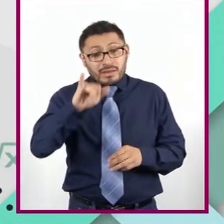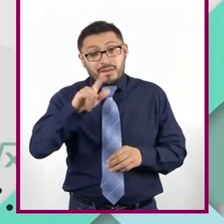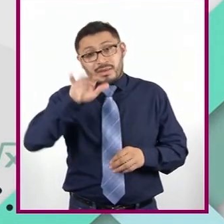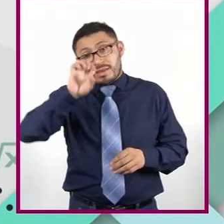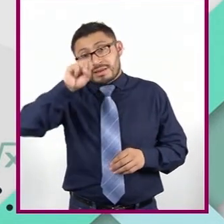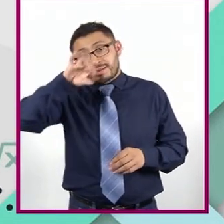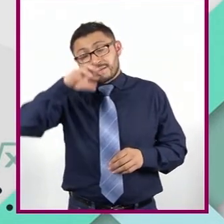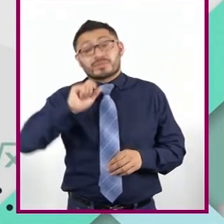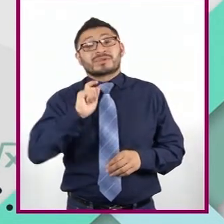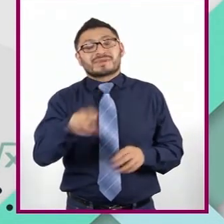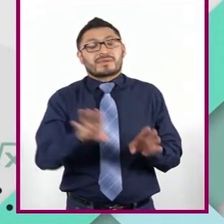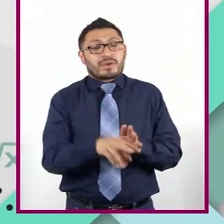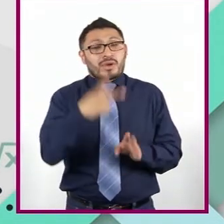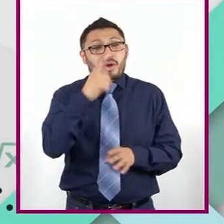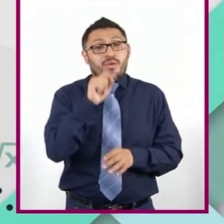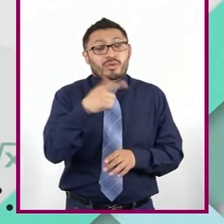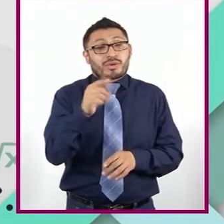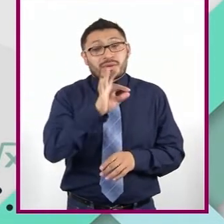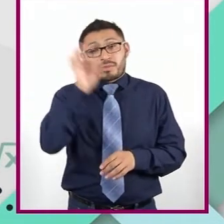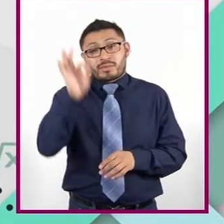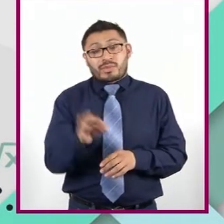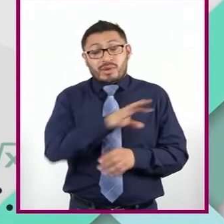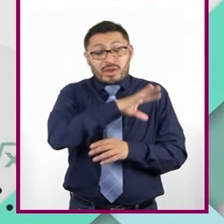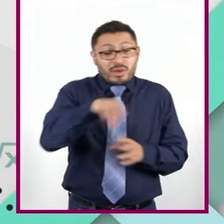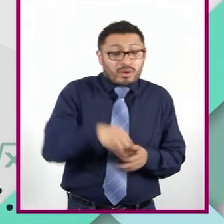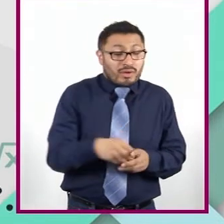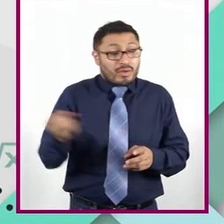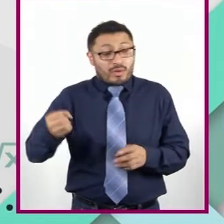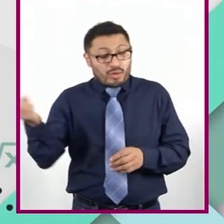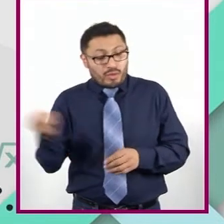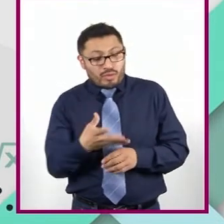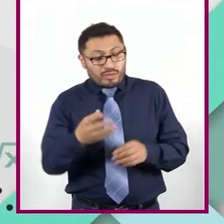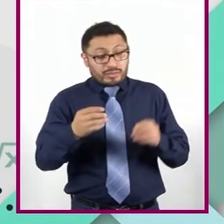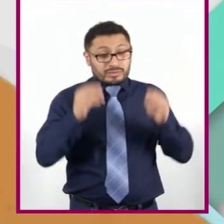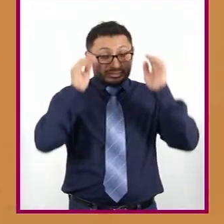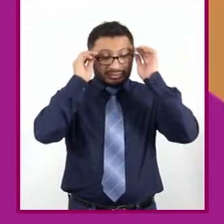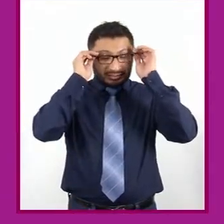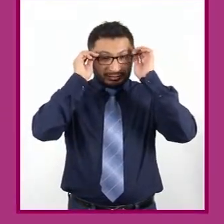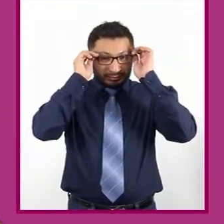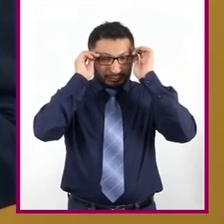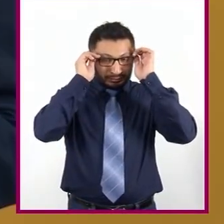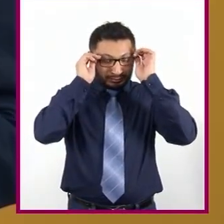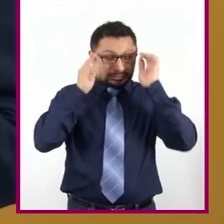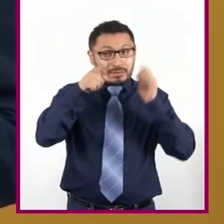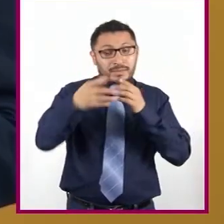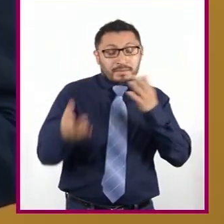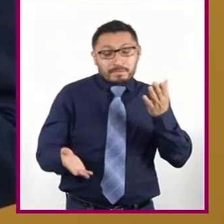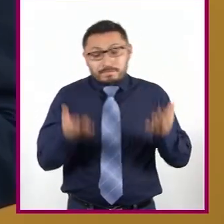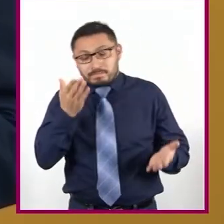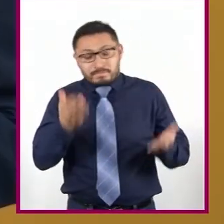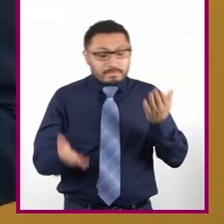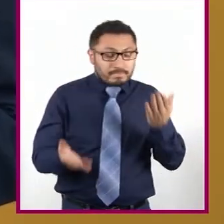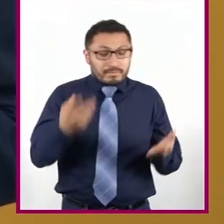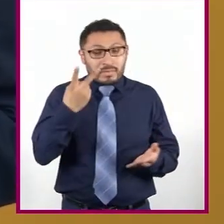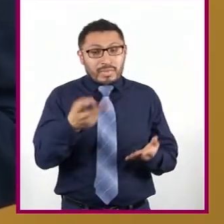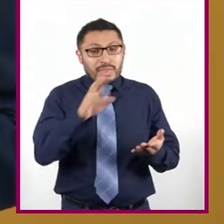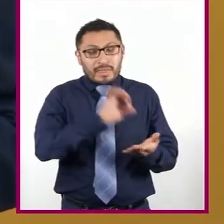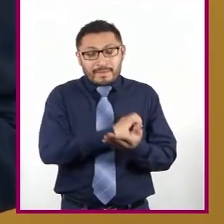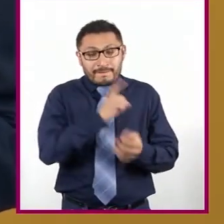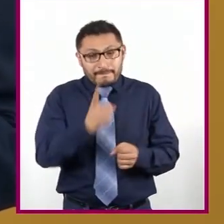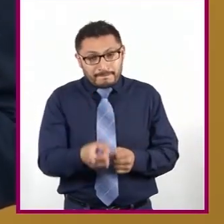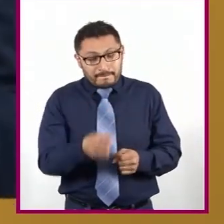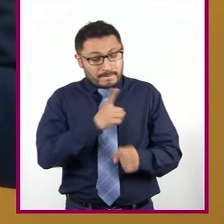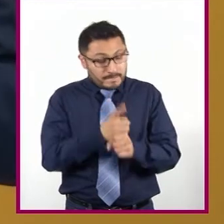el 8.7% del total de los lanzamientos. Al comparar estas dos probabilidades para el